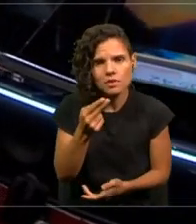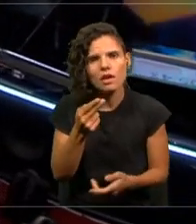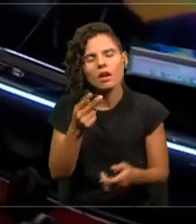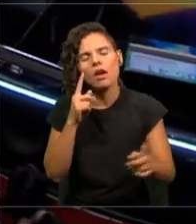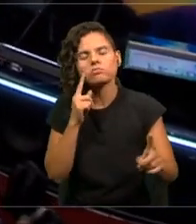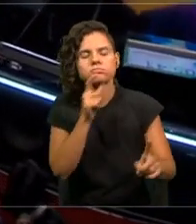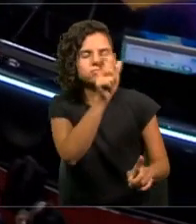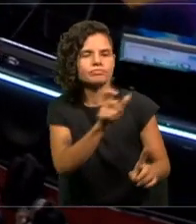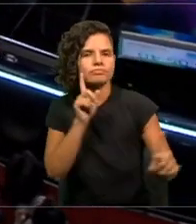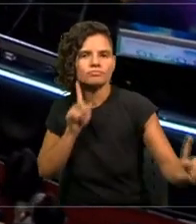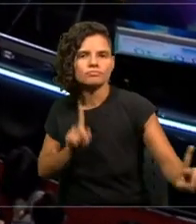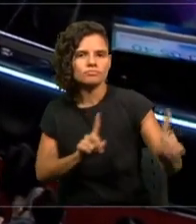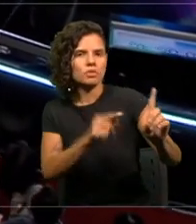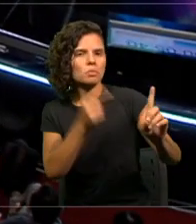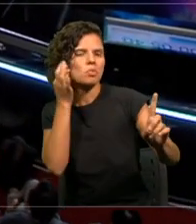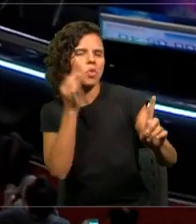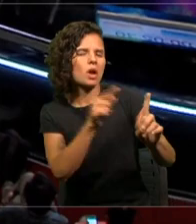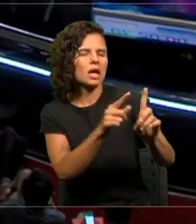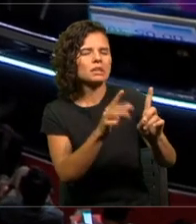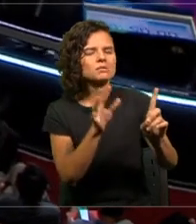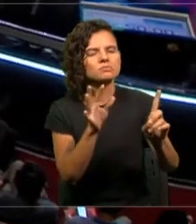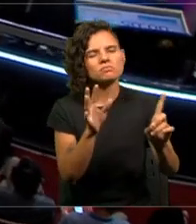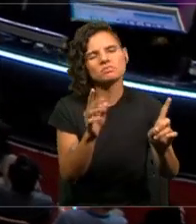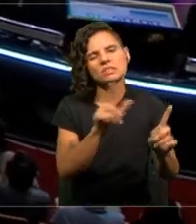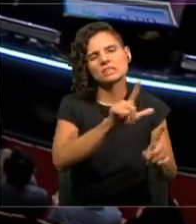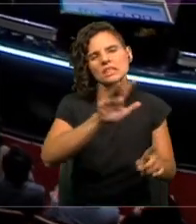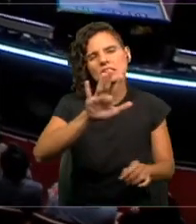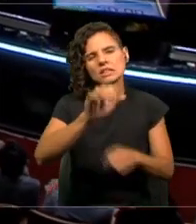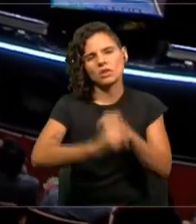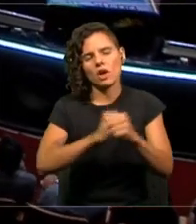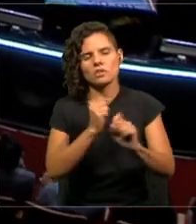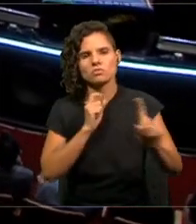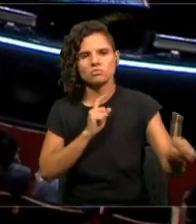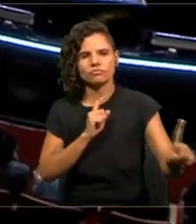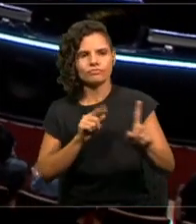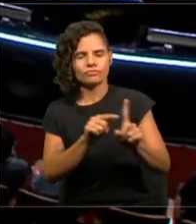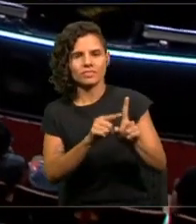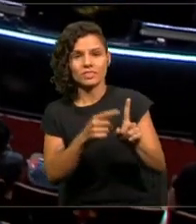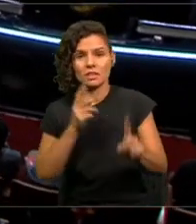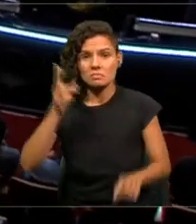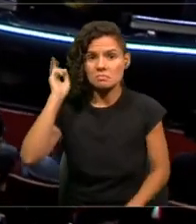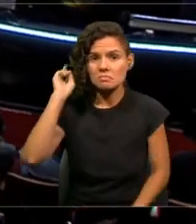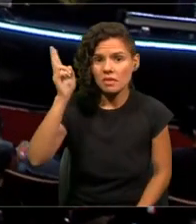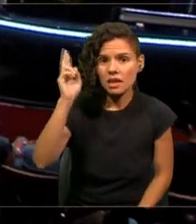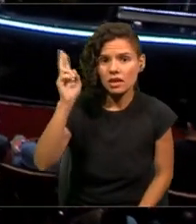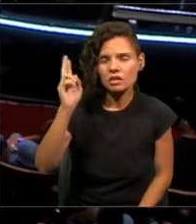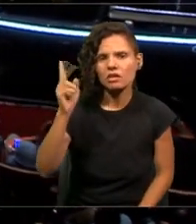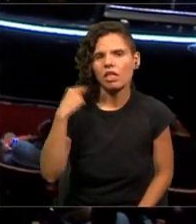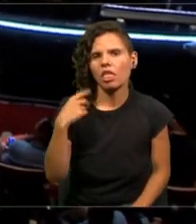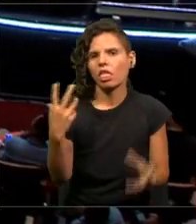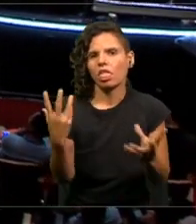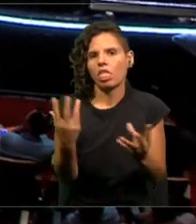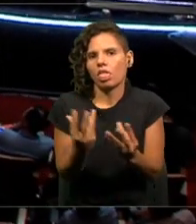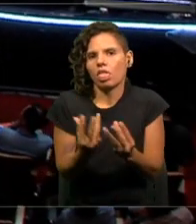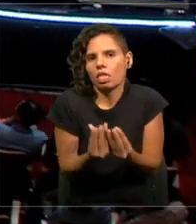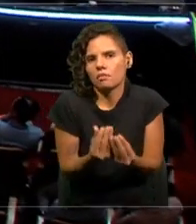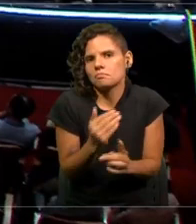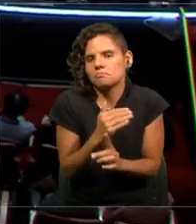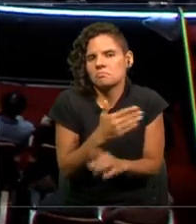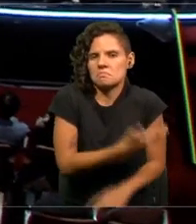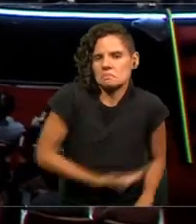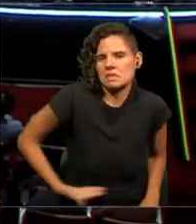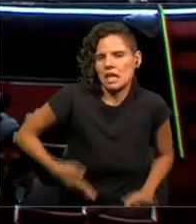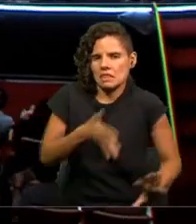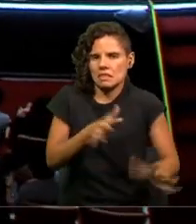conocí una señora que tenía 75 años la locomoción colectiva estaba funcionando a la mitad estábamos